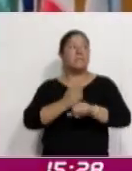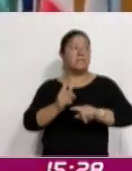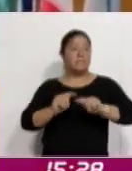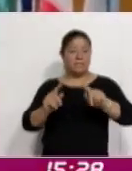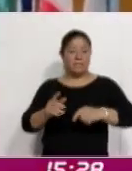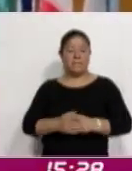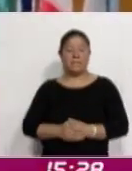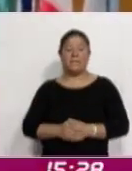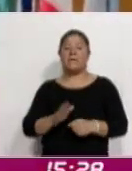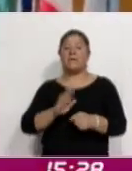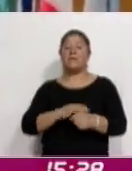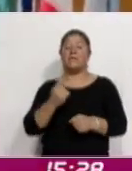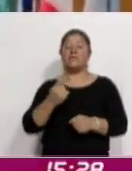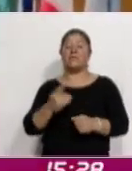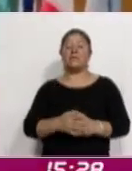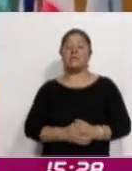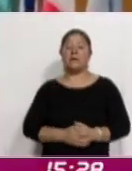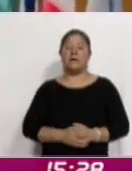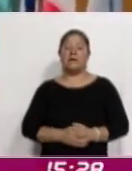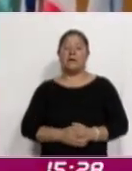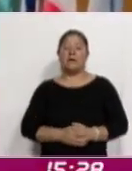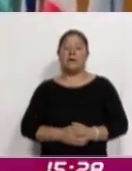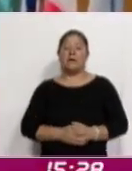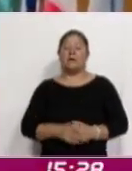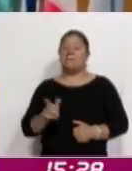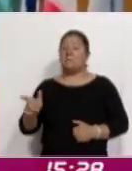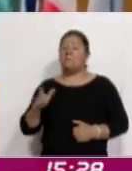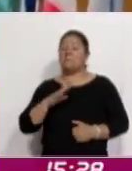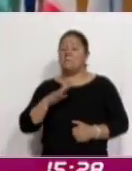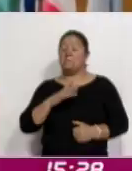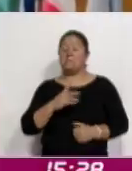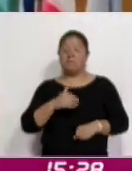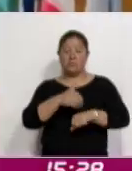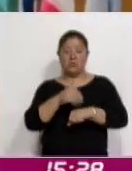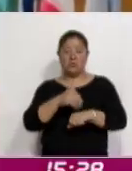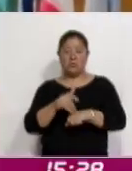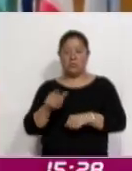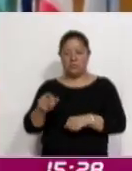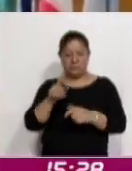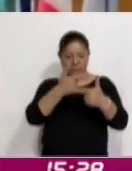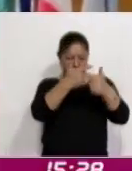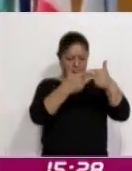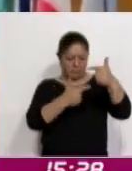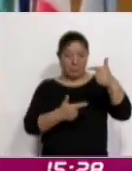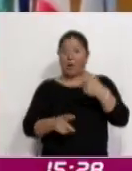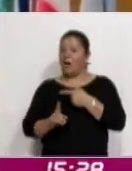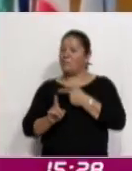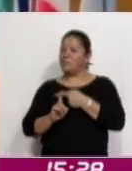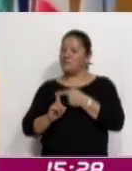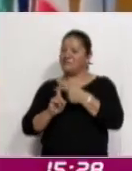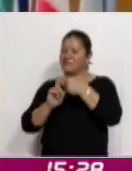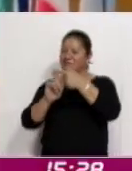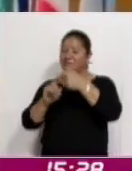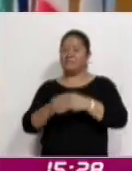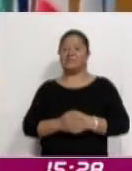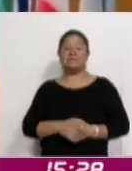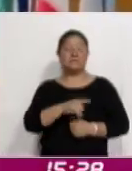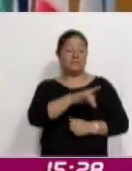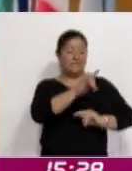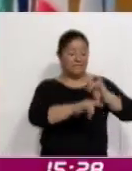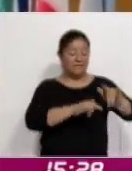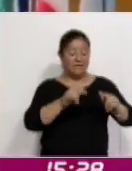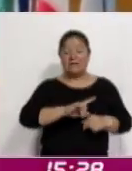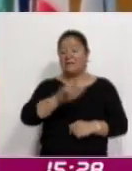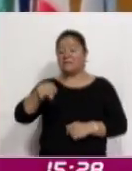porque afortunadamente son números positivos después de esta feria. Todavía tenemos este fin de semana largo para que